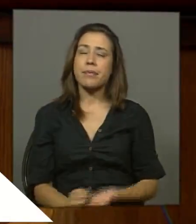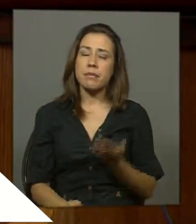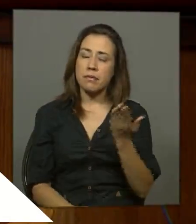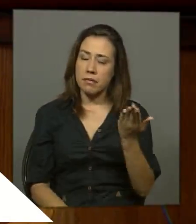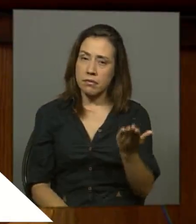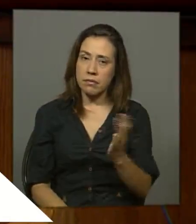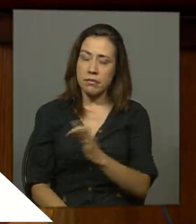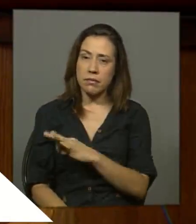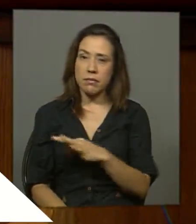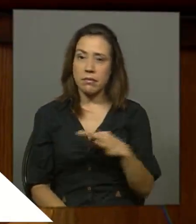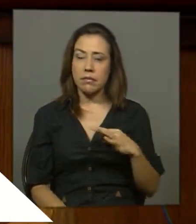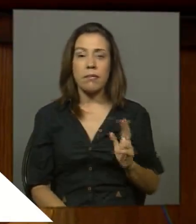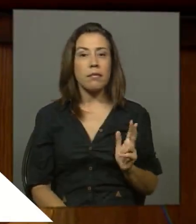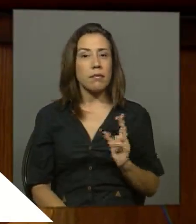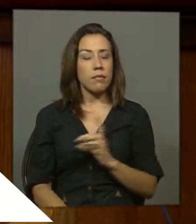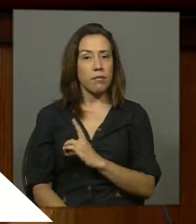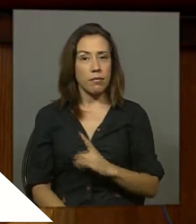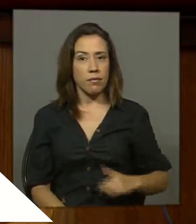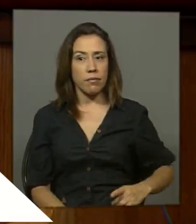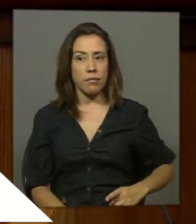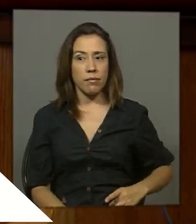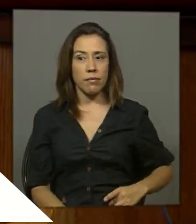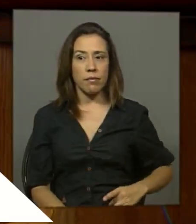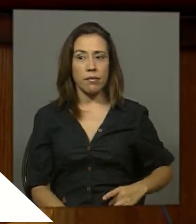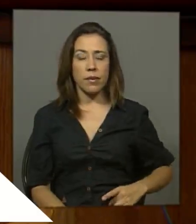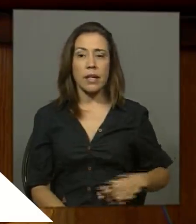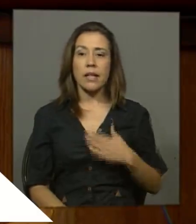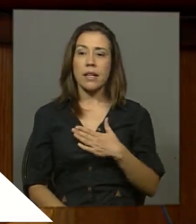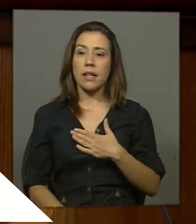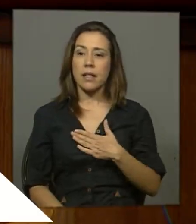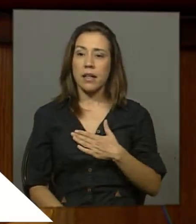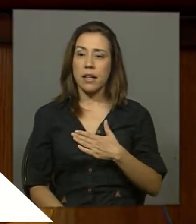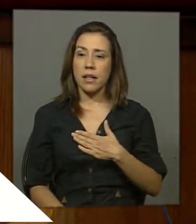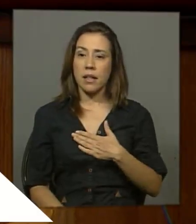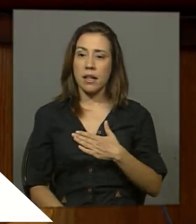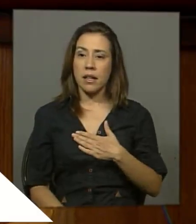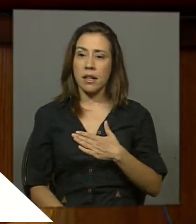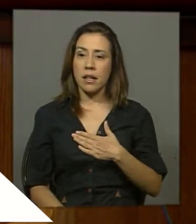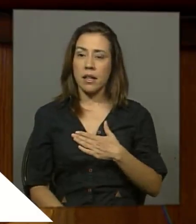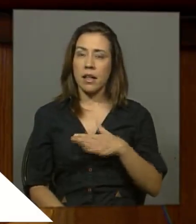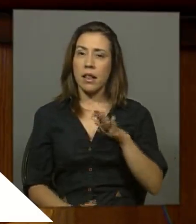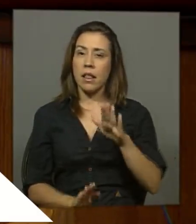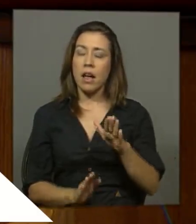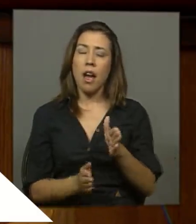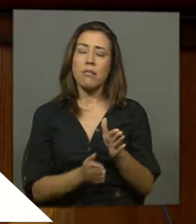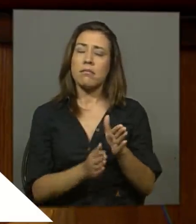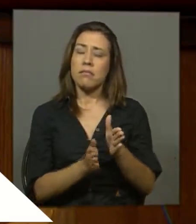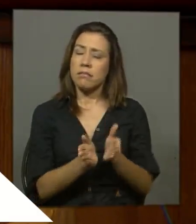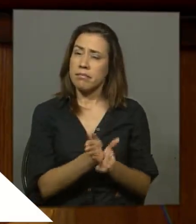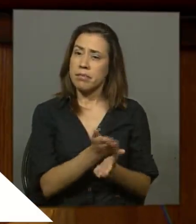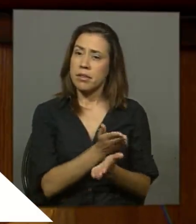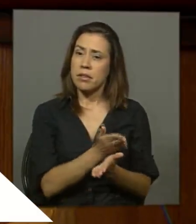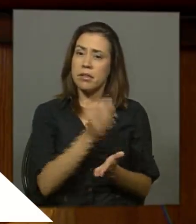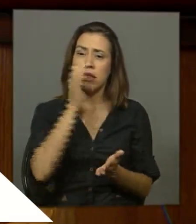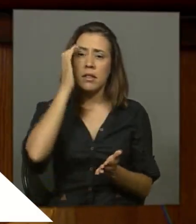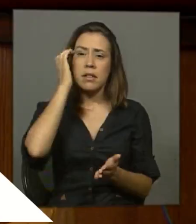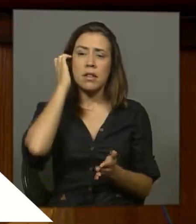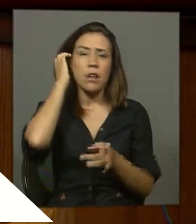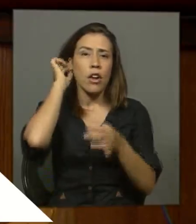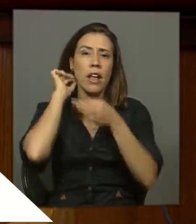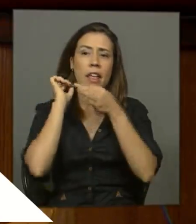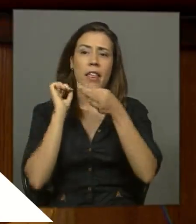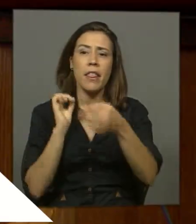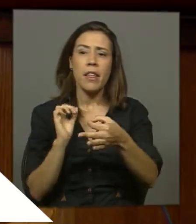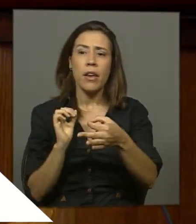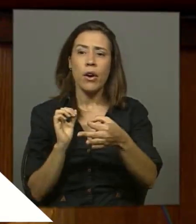ministro señor diputado quiero dejar por alto dejar pasar por alto la mención